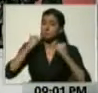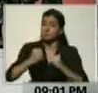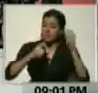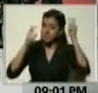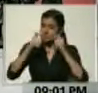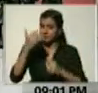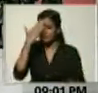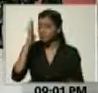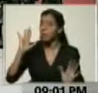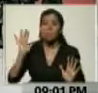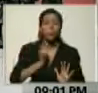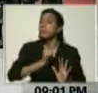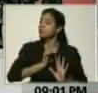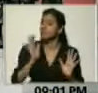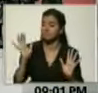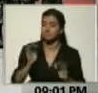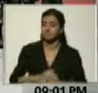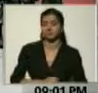Para lo que salga.